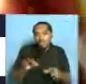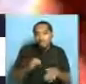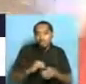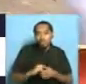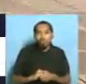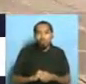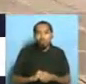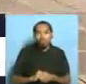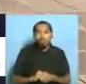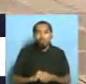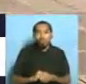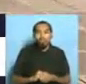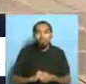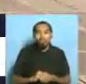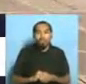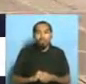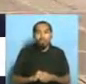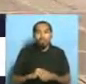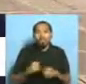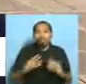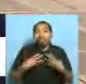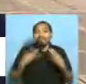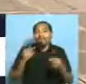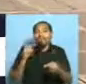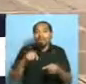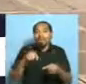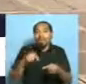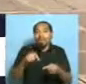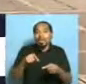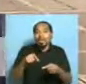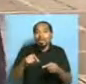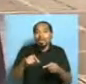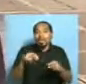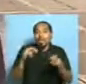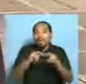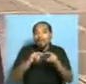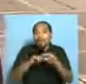todo su grupo familiar, así que también hemos estado definiendo algunas cosas con ellos.